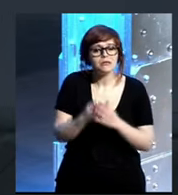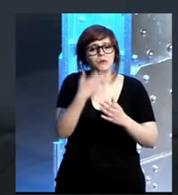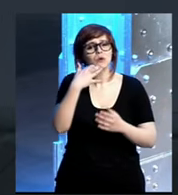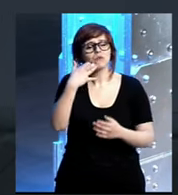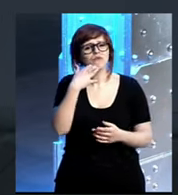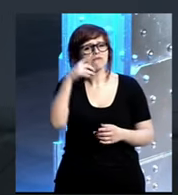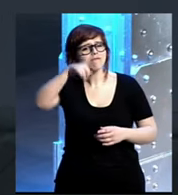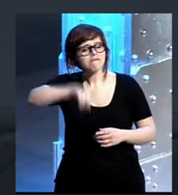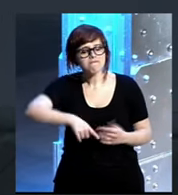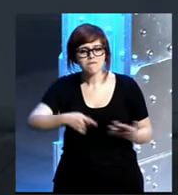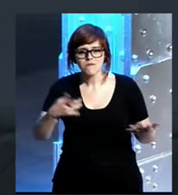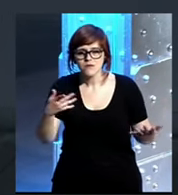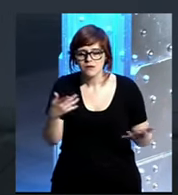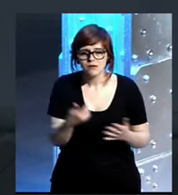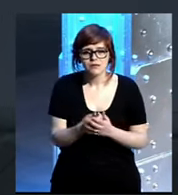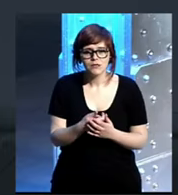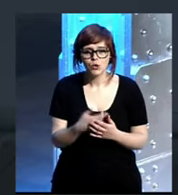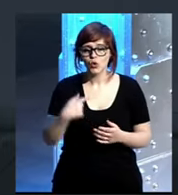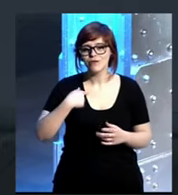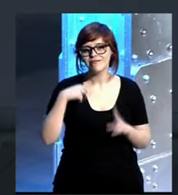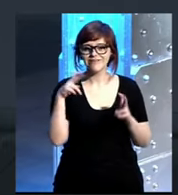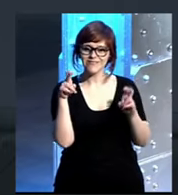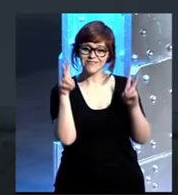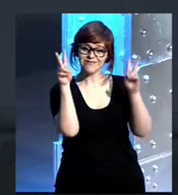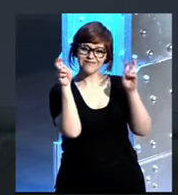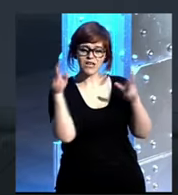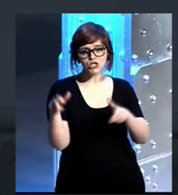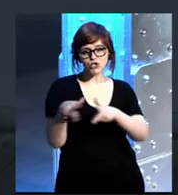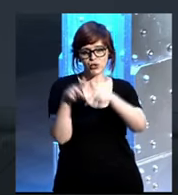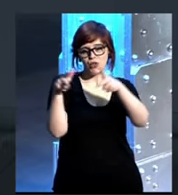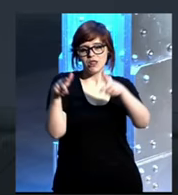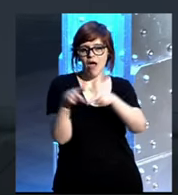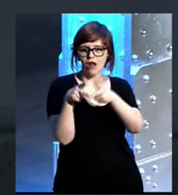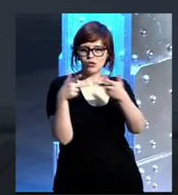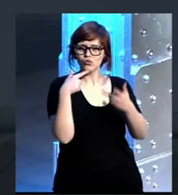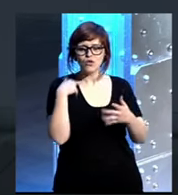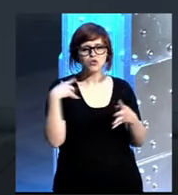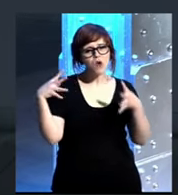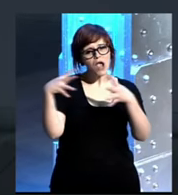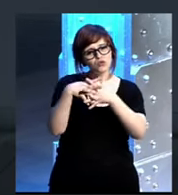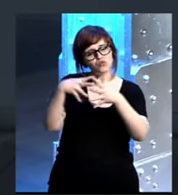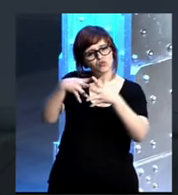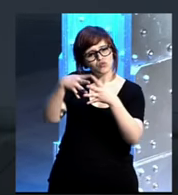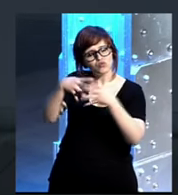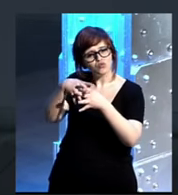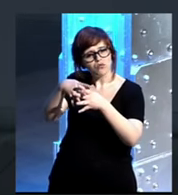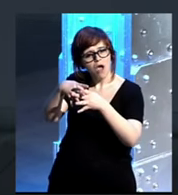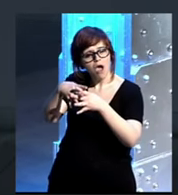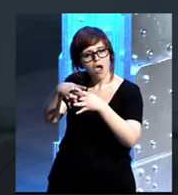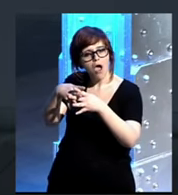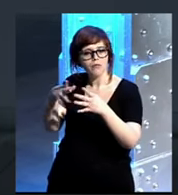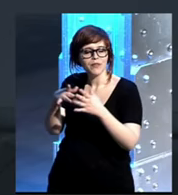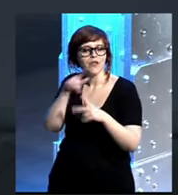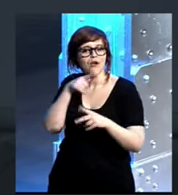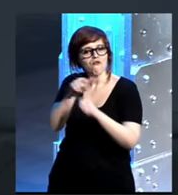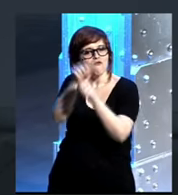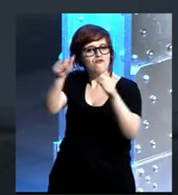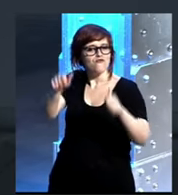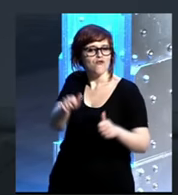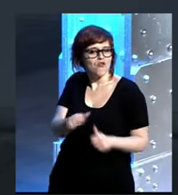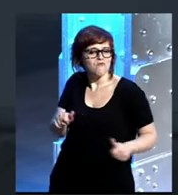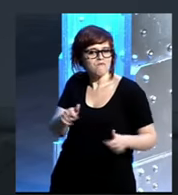oye, como soy social, voy a hacer una estructura de gobierno de mi compañía democrática. No